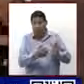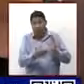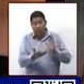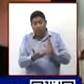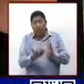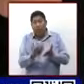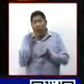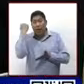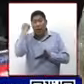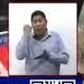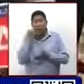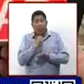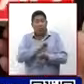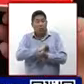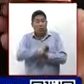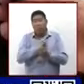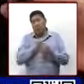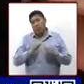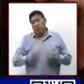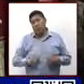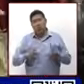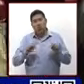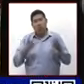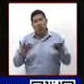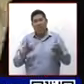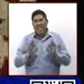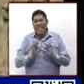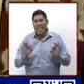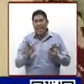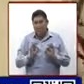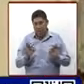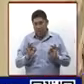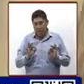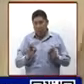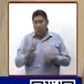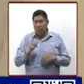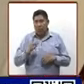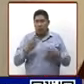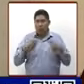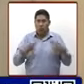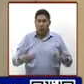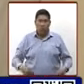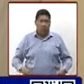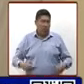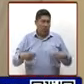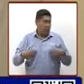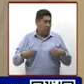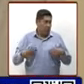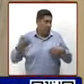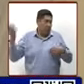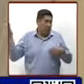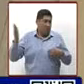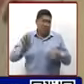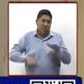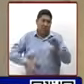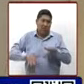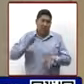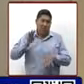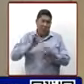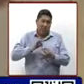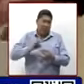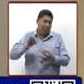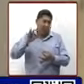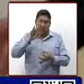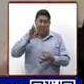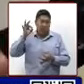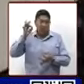notaria. No hay ninguna posibilidad de que un ser humano, a no ser un extraterrestre, hubiera